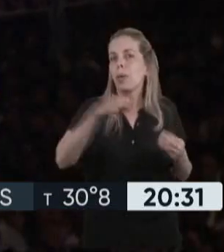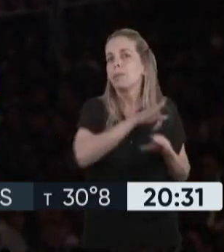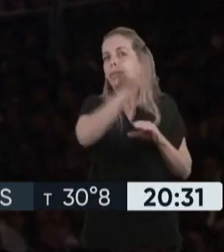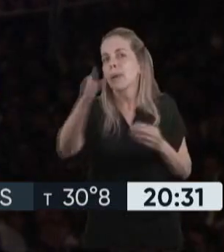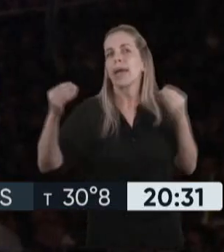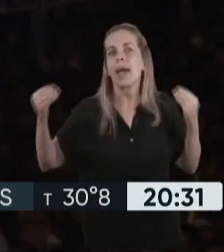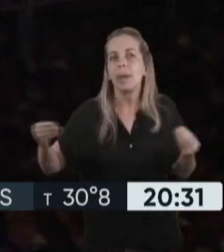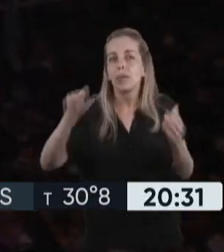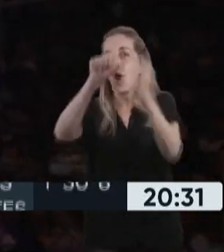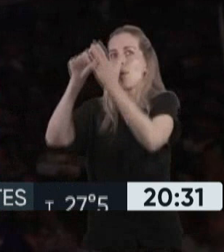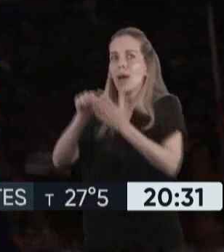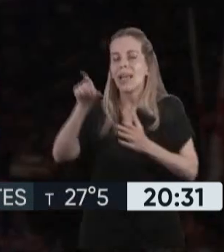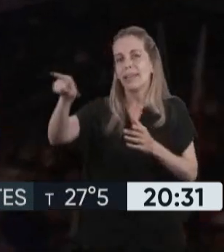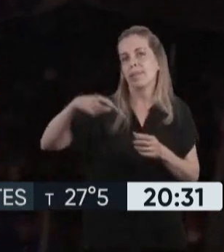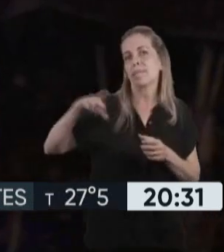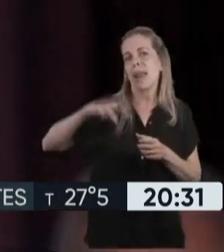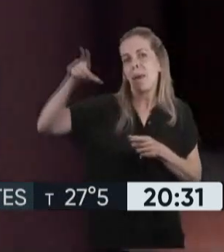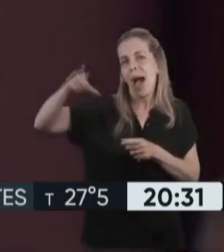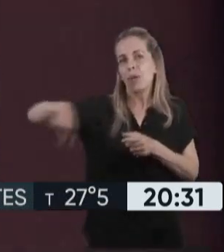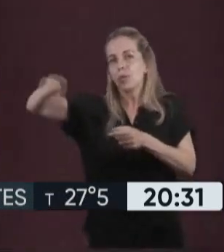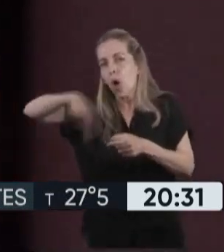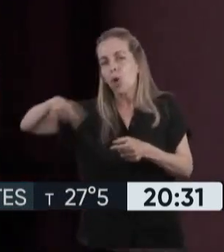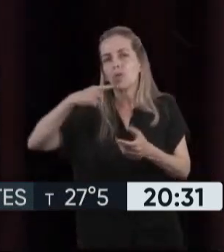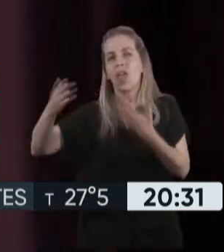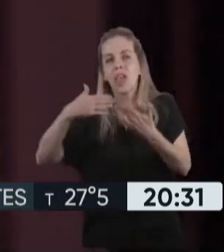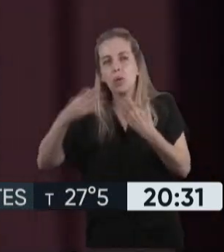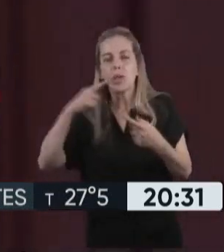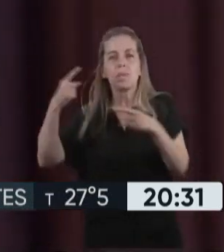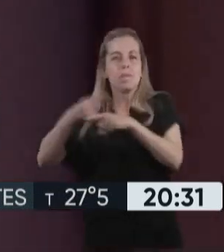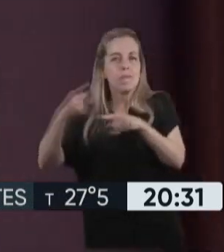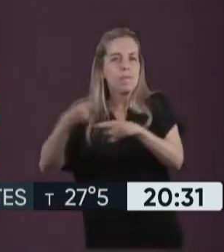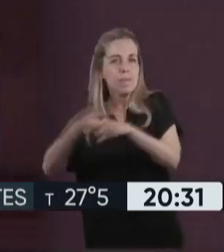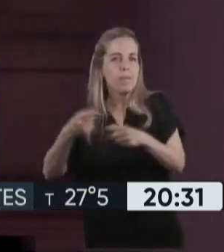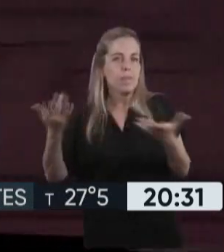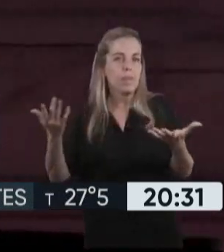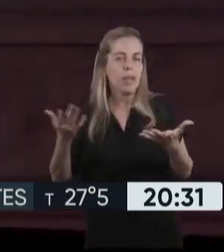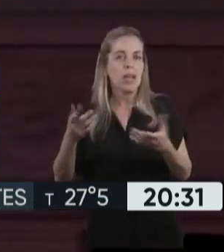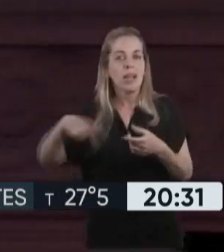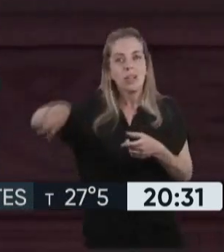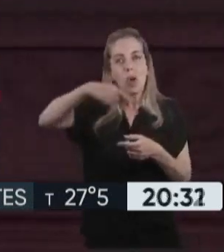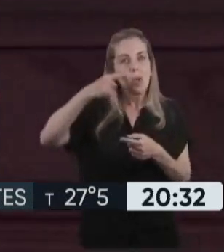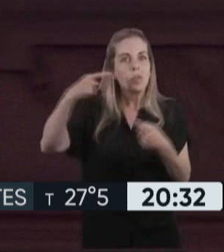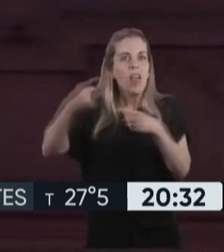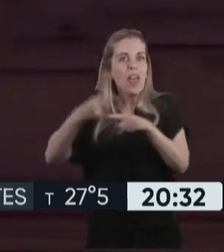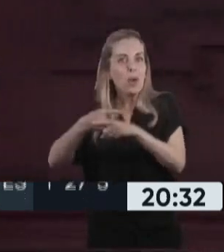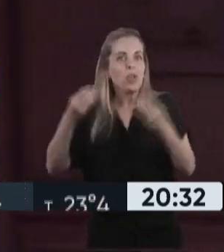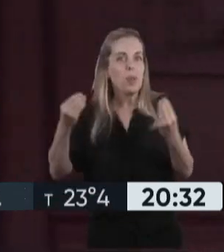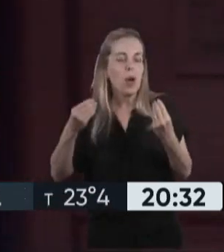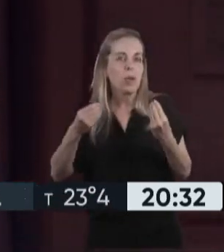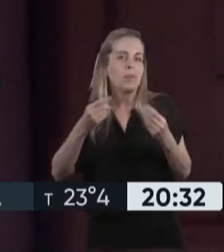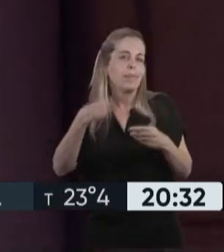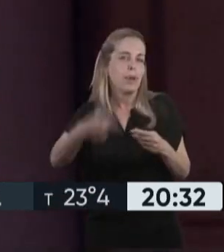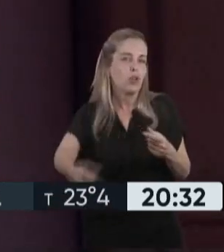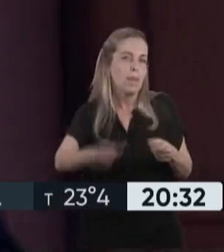a los acreedores privados y discutimos mucho tiempo. Y los que siempre